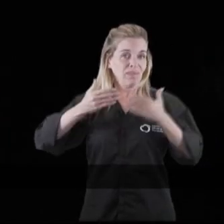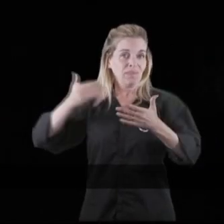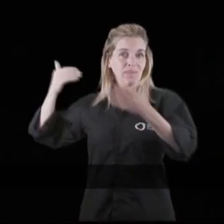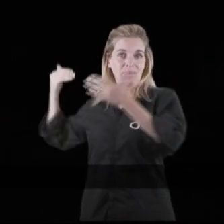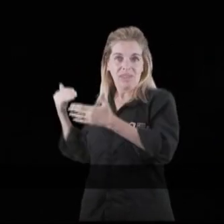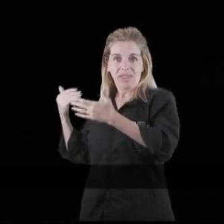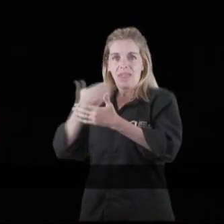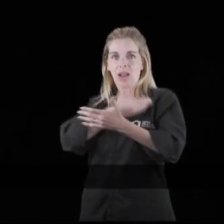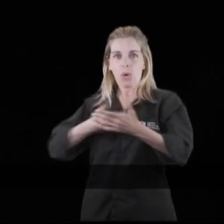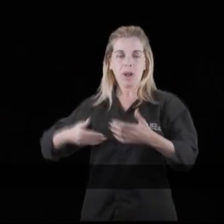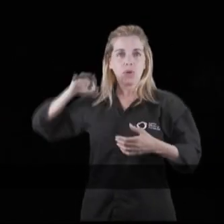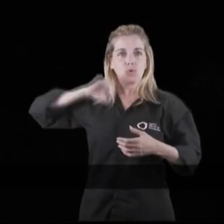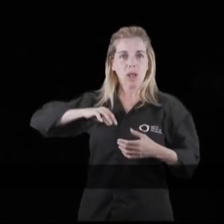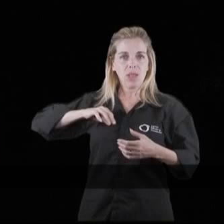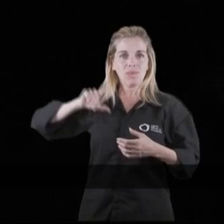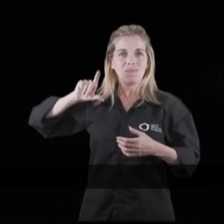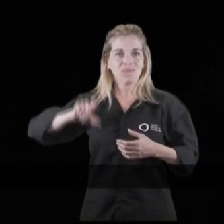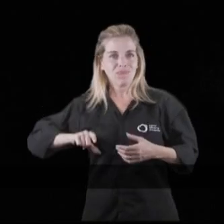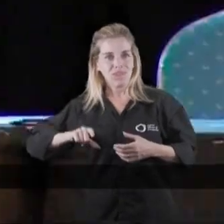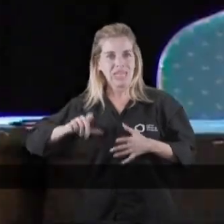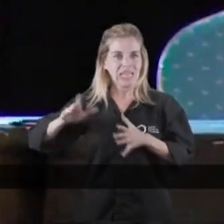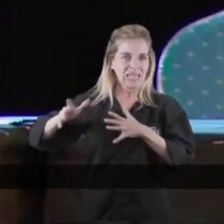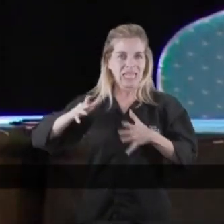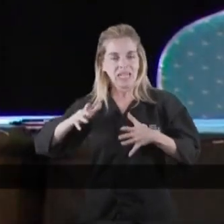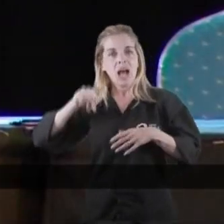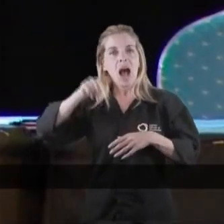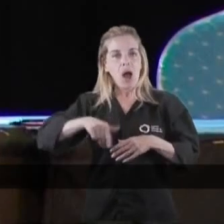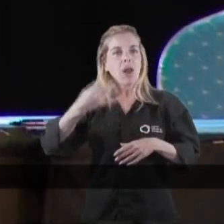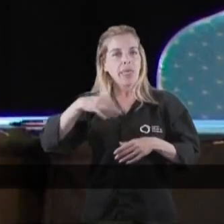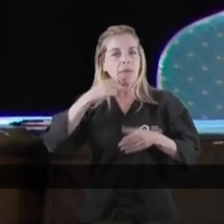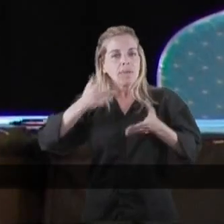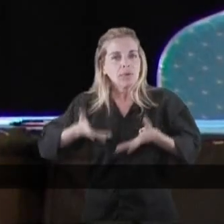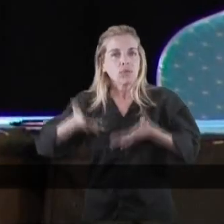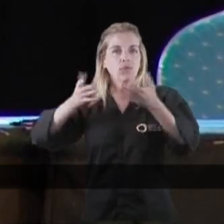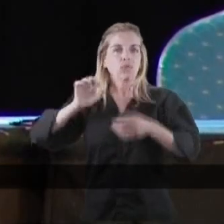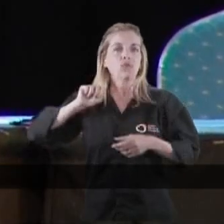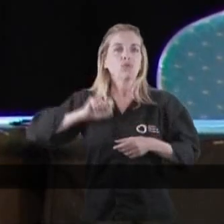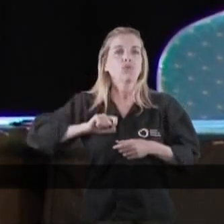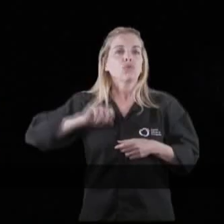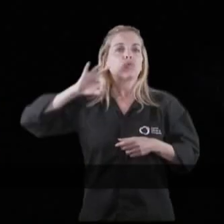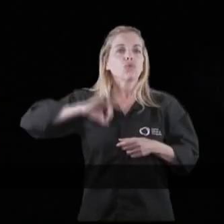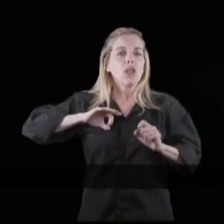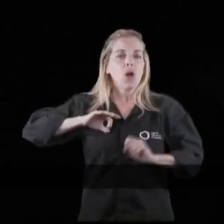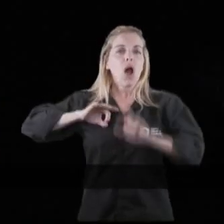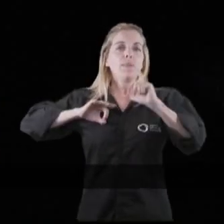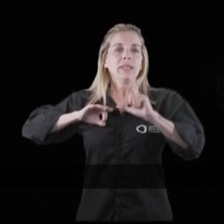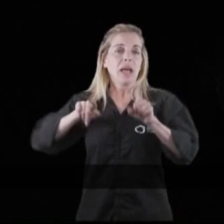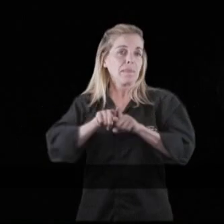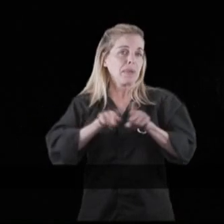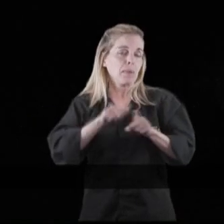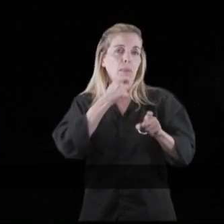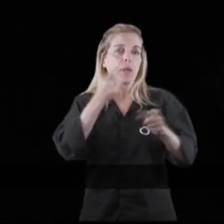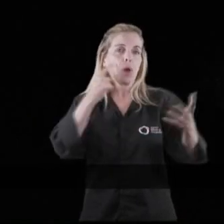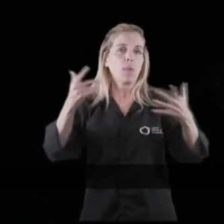muy difícil, no es una tarea fácil de hacer, pero estamos decididos a hacerlo, como queremos que las jubilaciones estén por encima